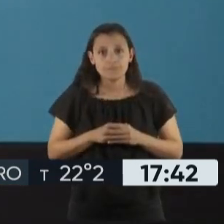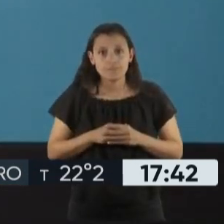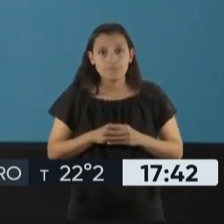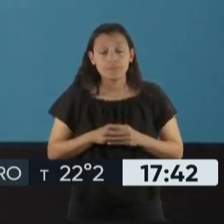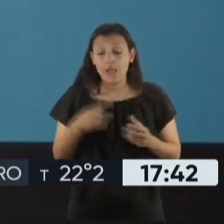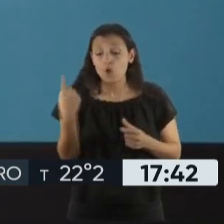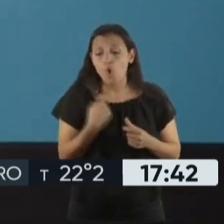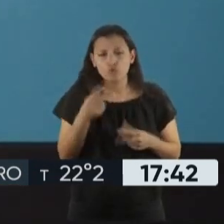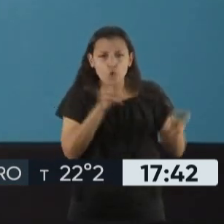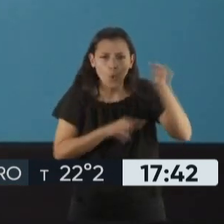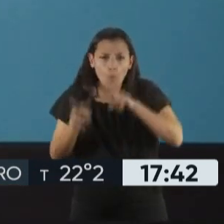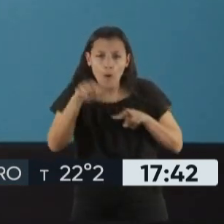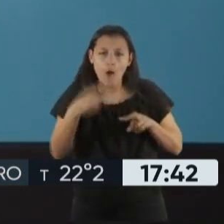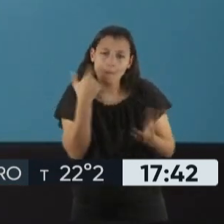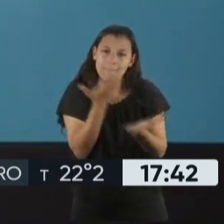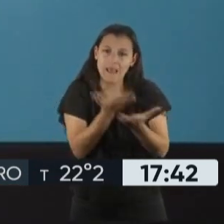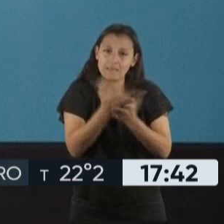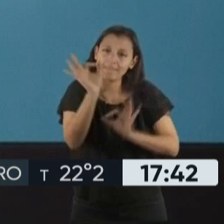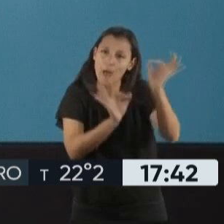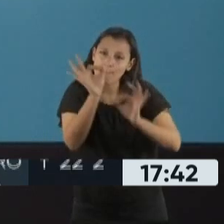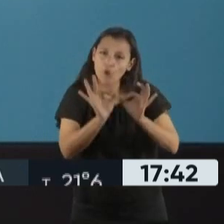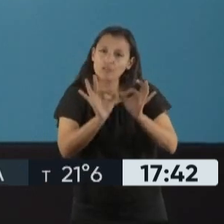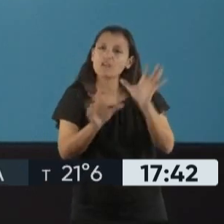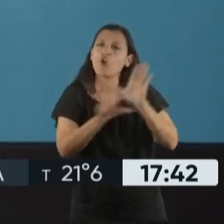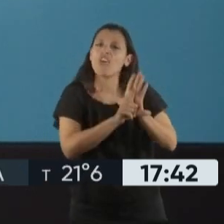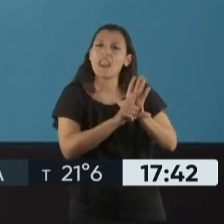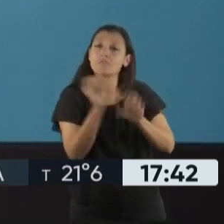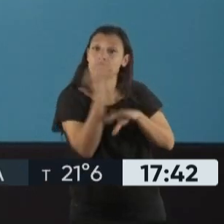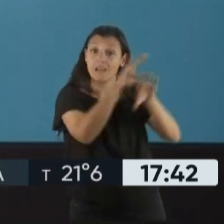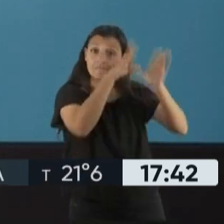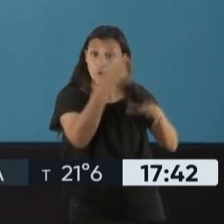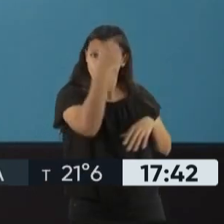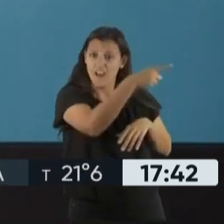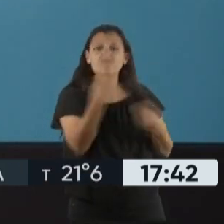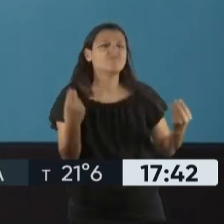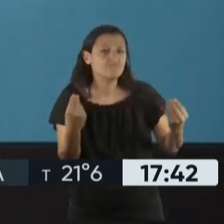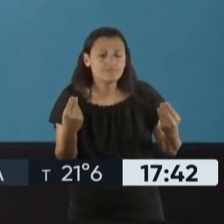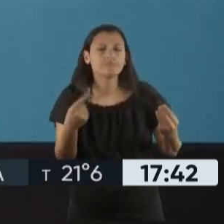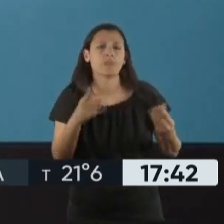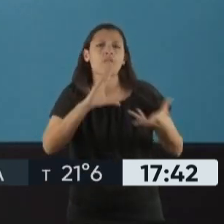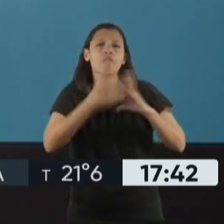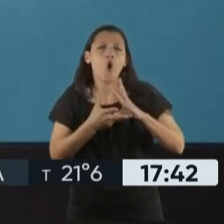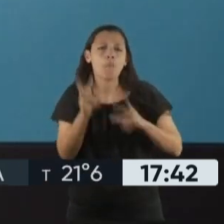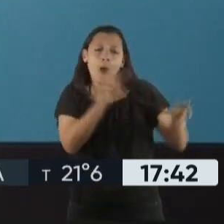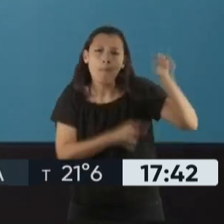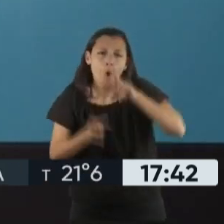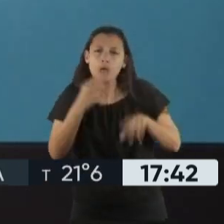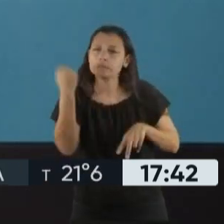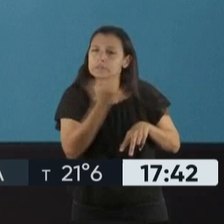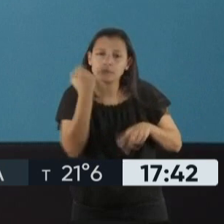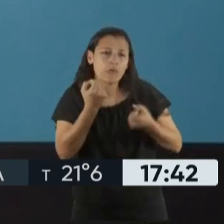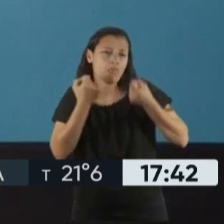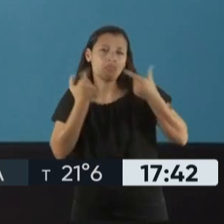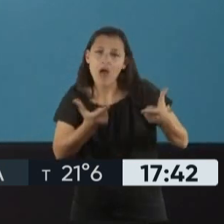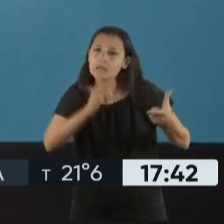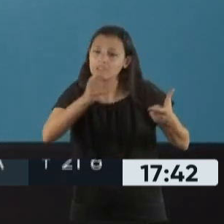Lo que nosotros estamos presentando como proyecto de ley al Congreso de la Nación es un mecanismo que busca garantizar